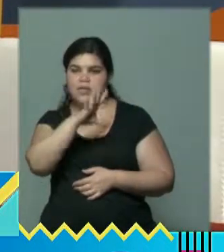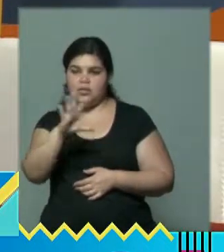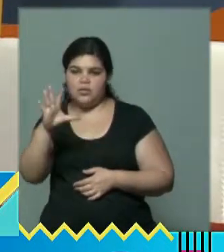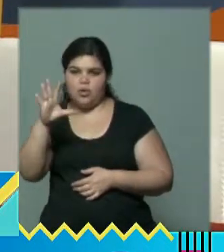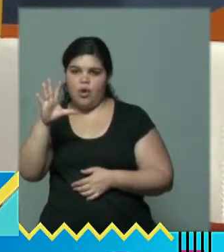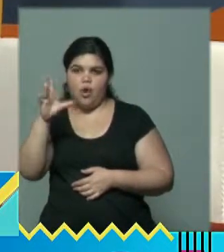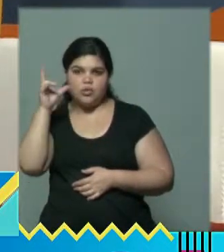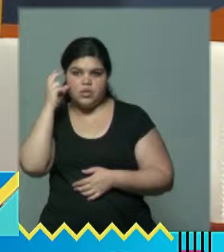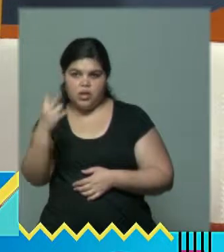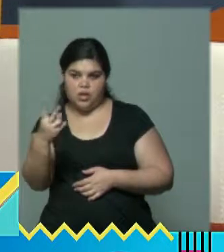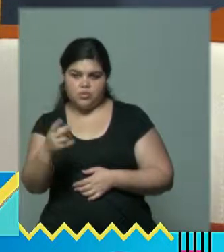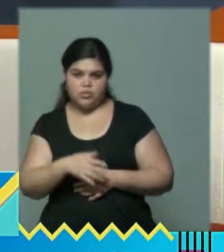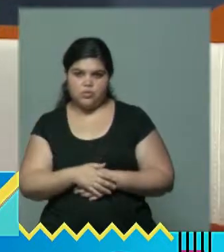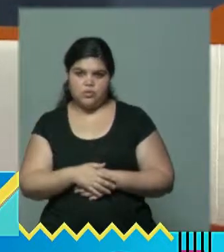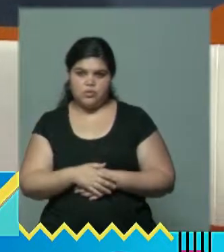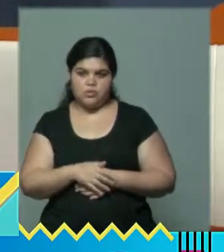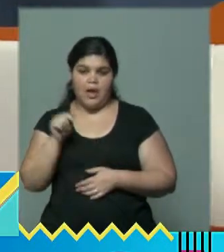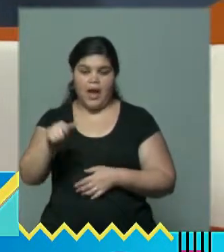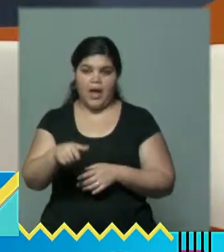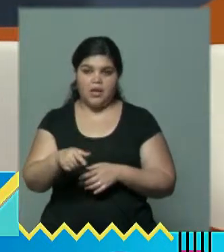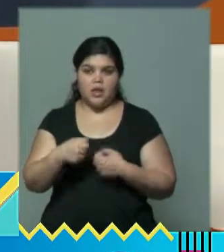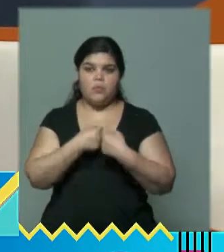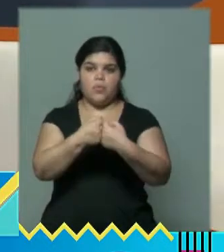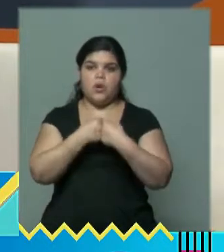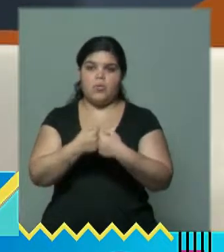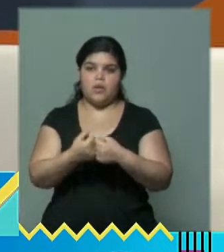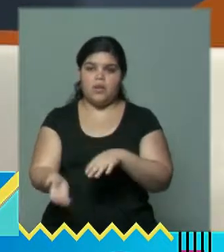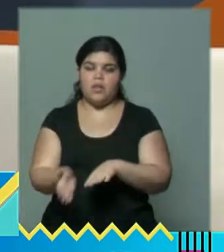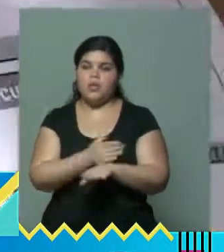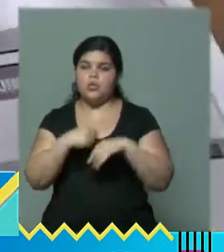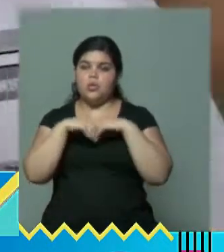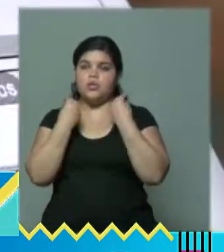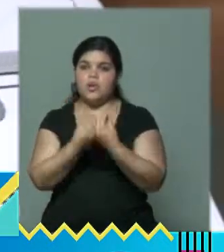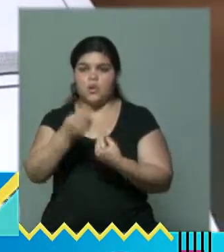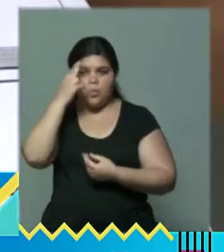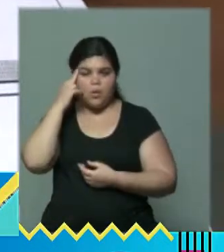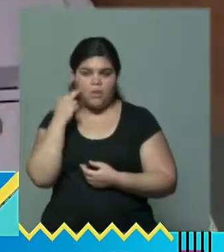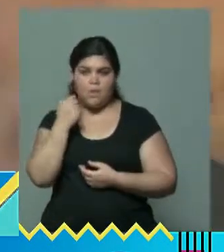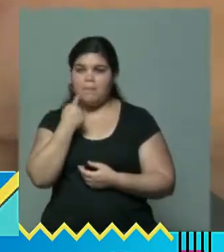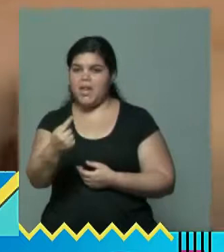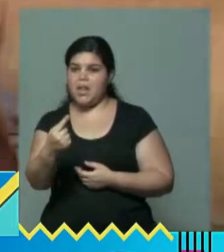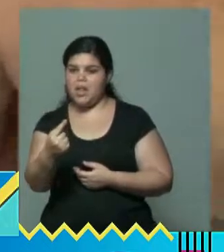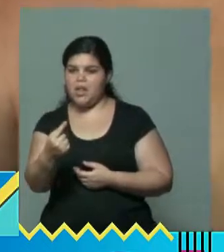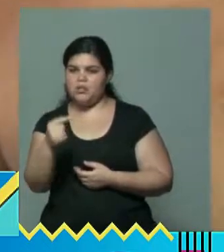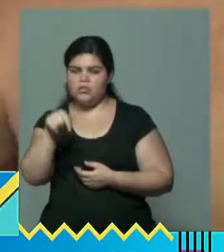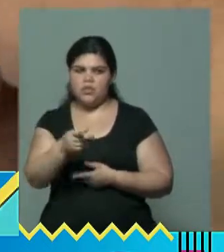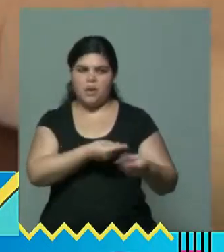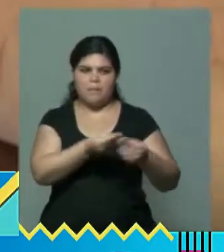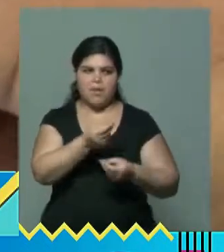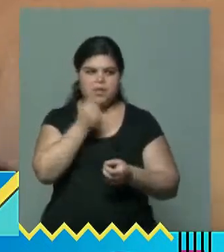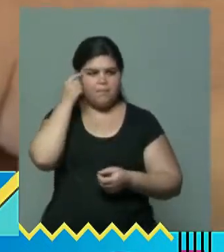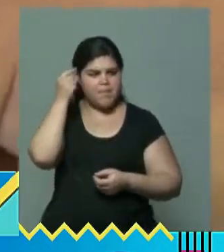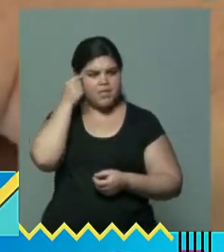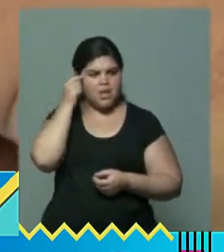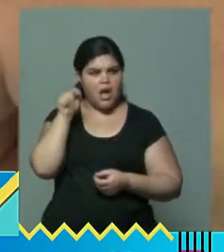8.582. Cuando por convenio deberían entregar 9.300 calorías. Vamos a ver. Entonces la empresa dice, no, mire, a este señor le